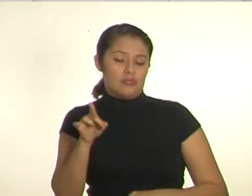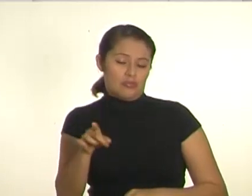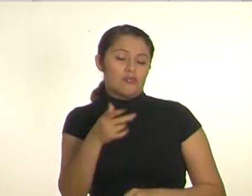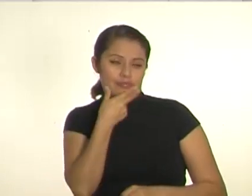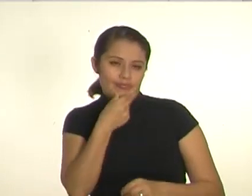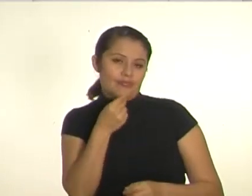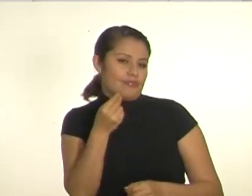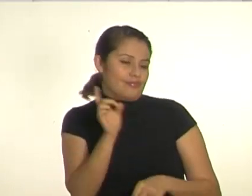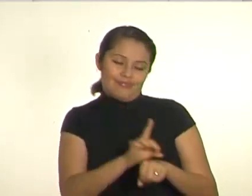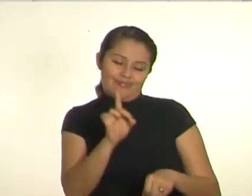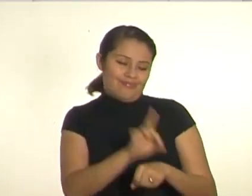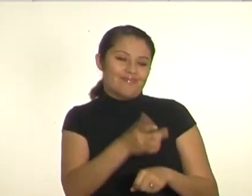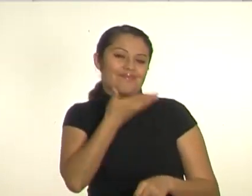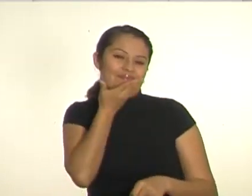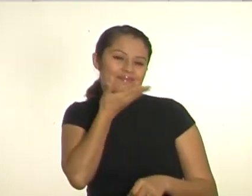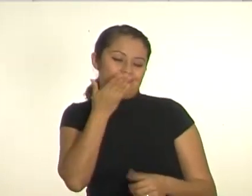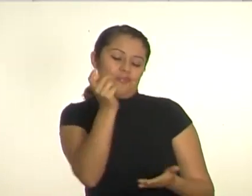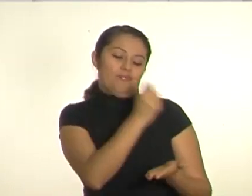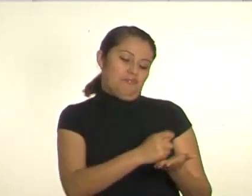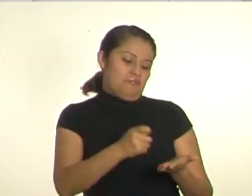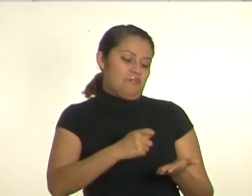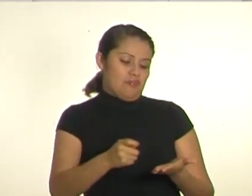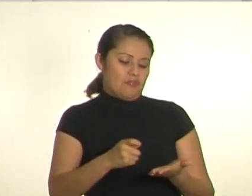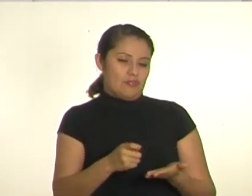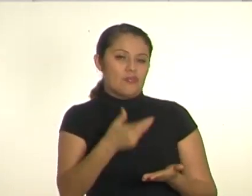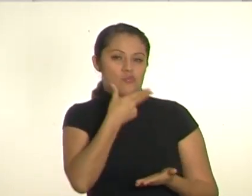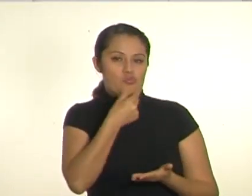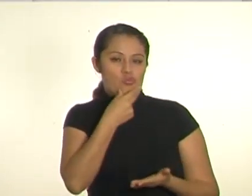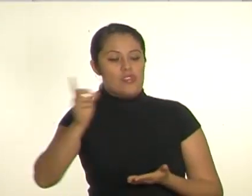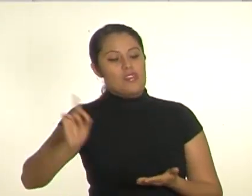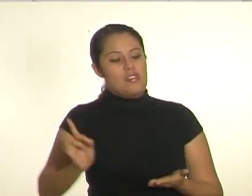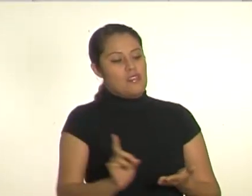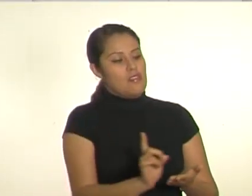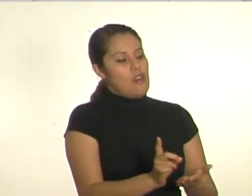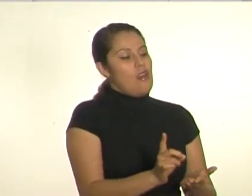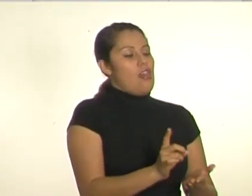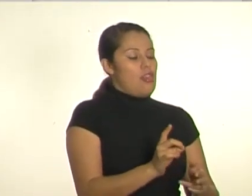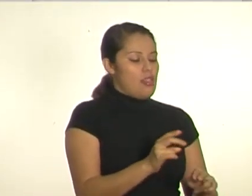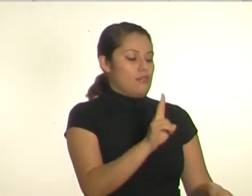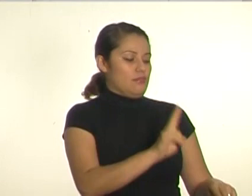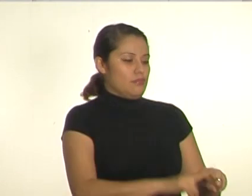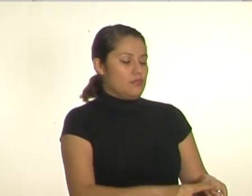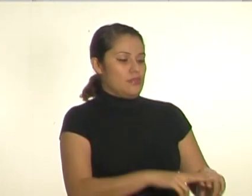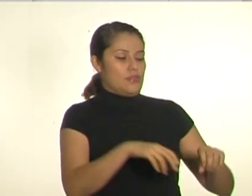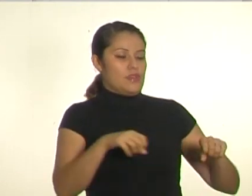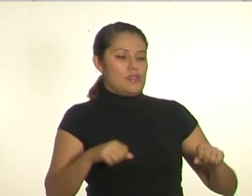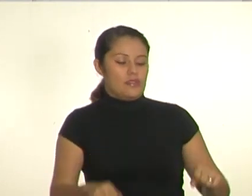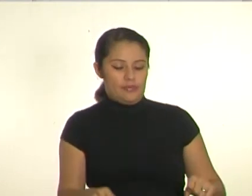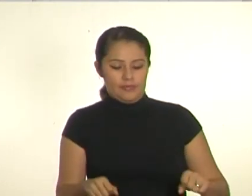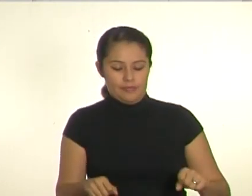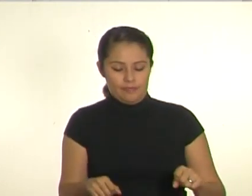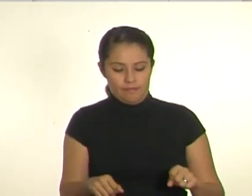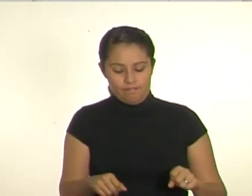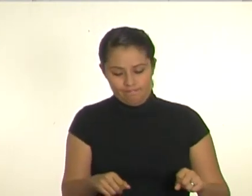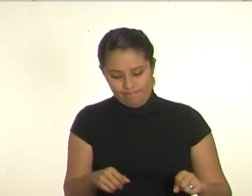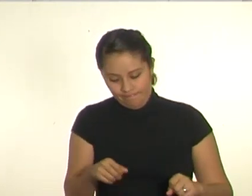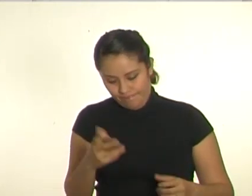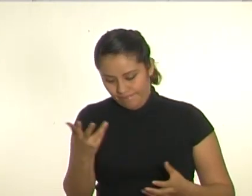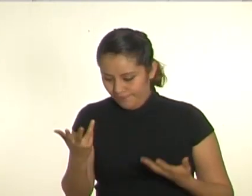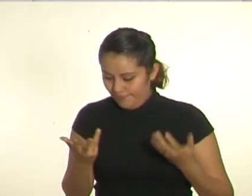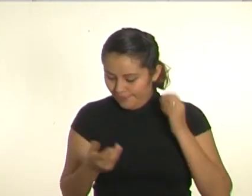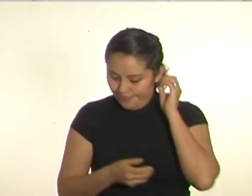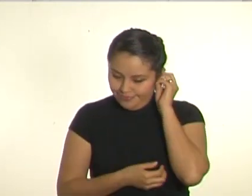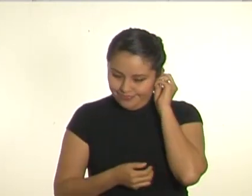escribía. Entonces, cuando llegó, se sentó y dijo: pero es que yo no puedo